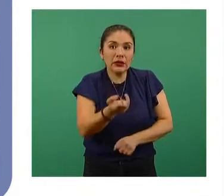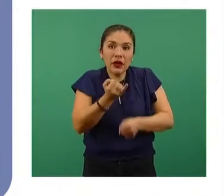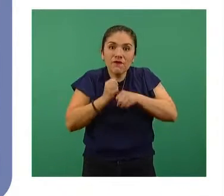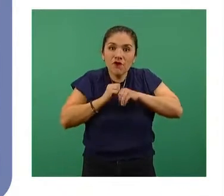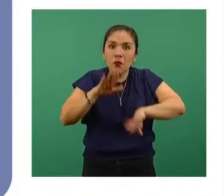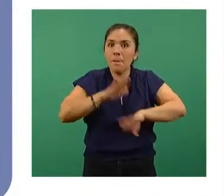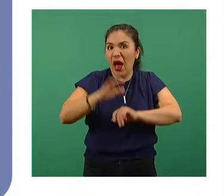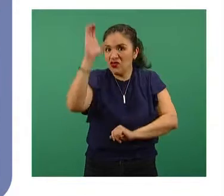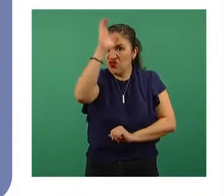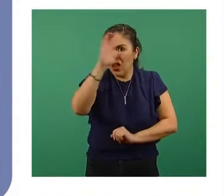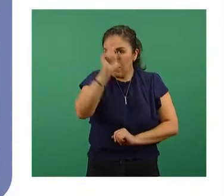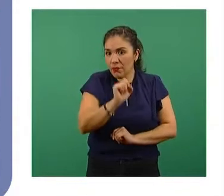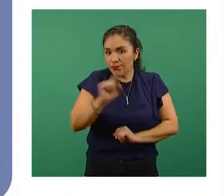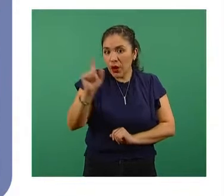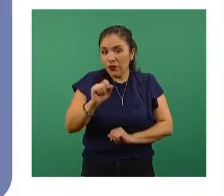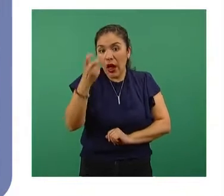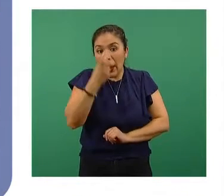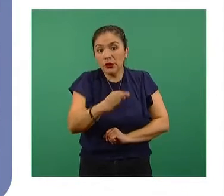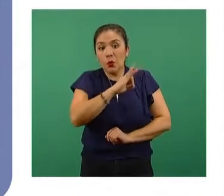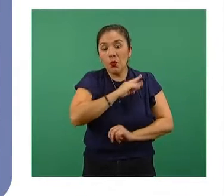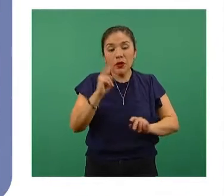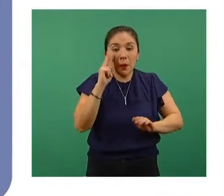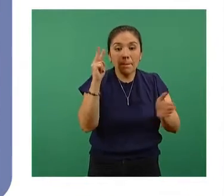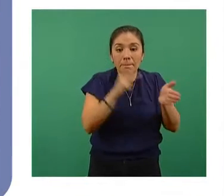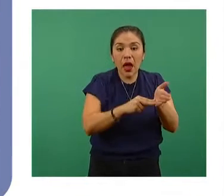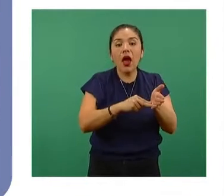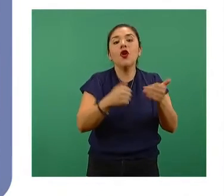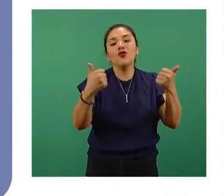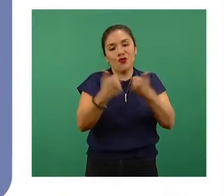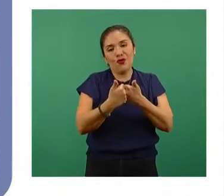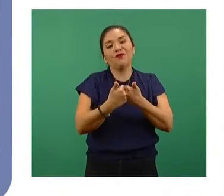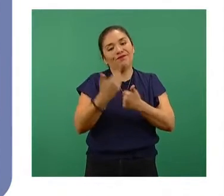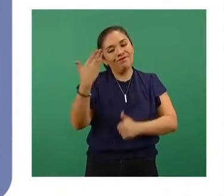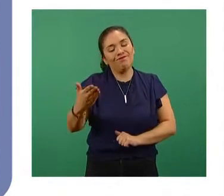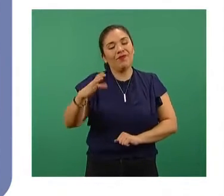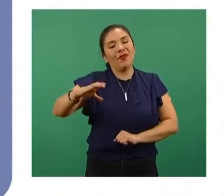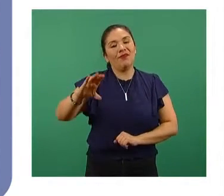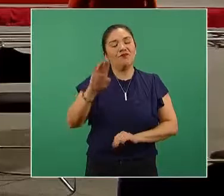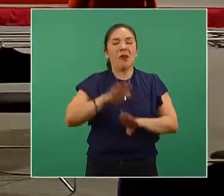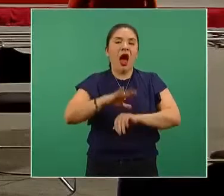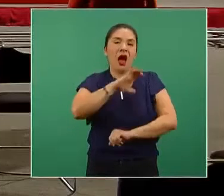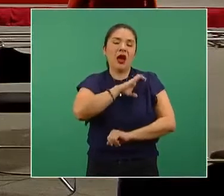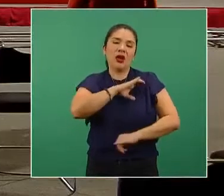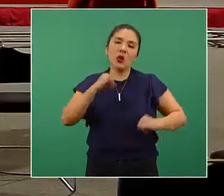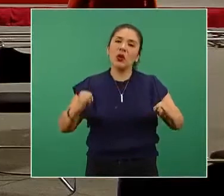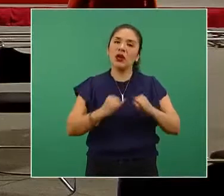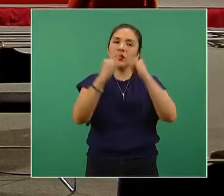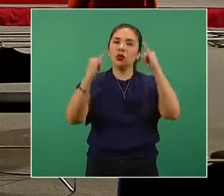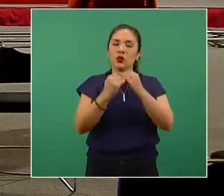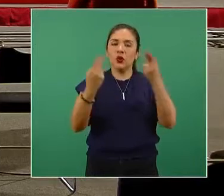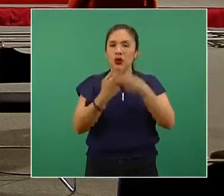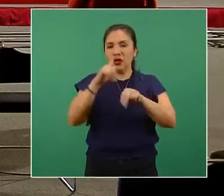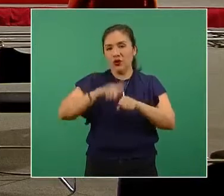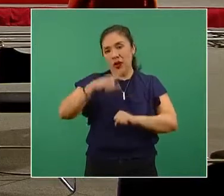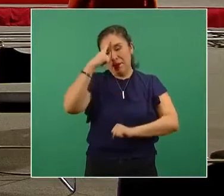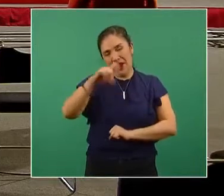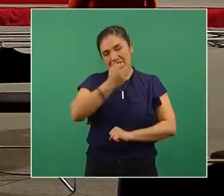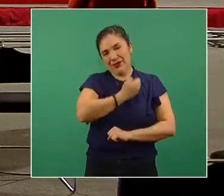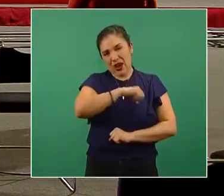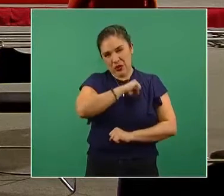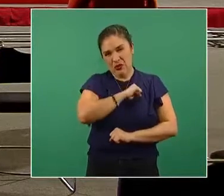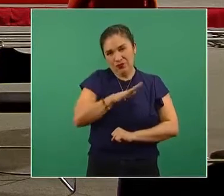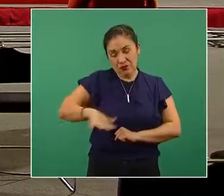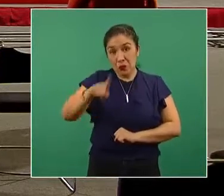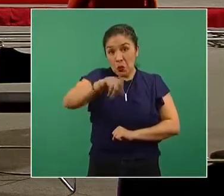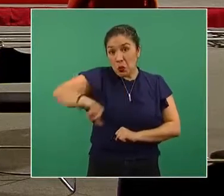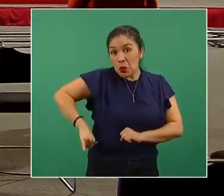información científica que produce, desde luego, nuestro muy querido Instituto Nacional de Salud Pública. Entonces lo recomendamos, quien